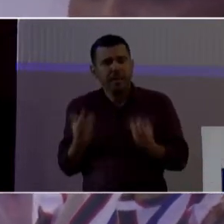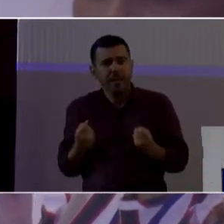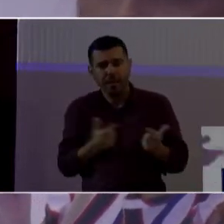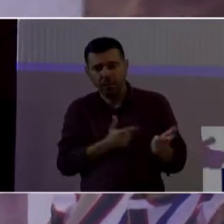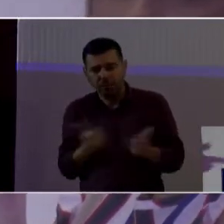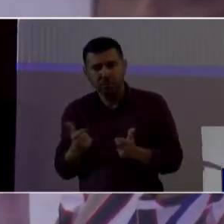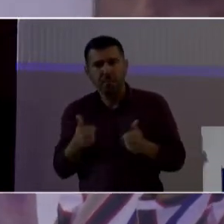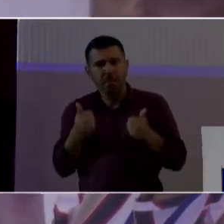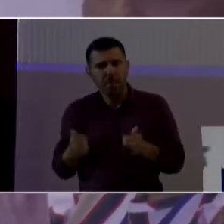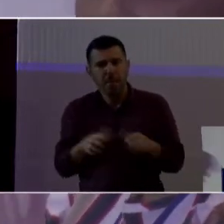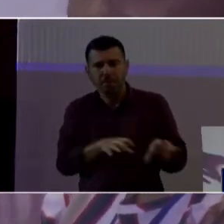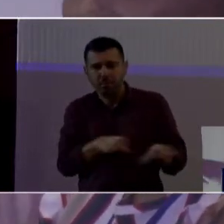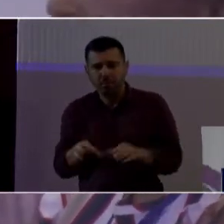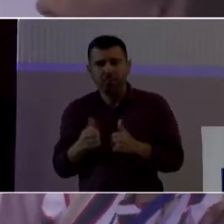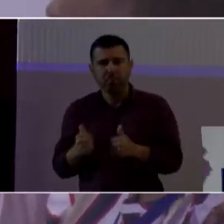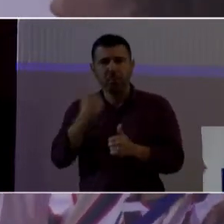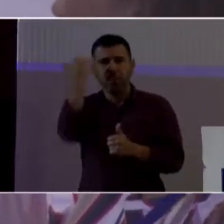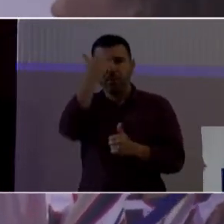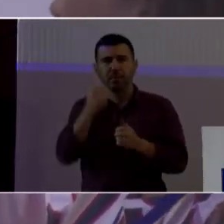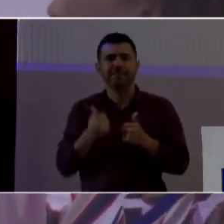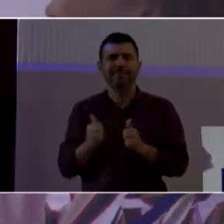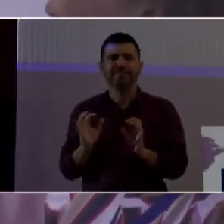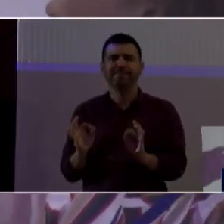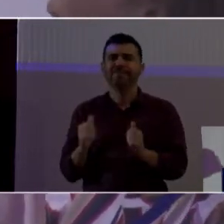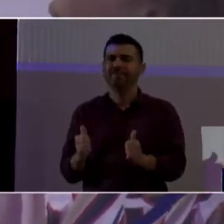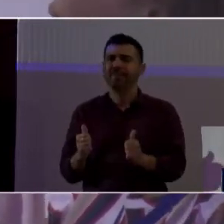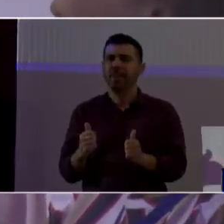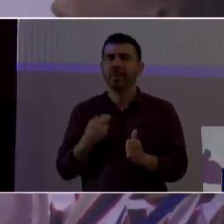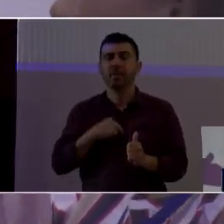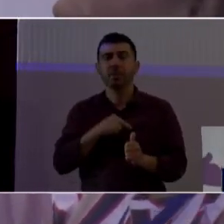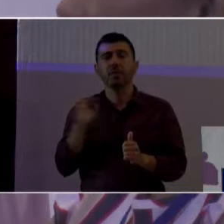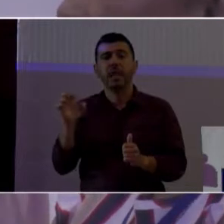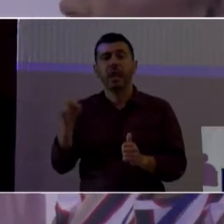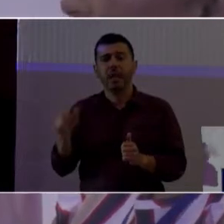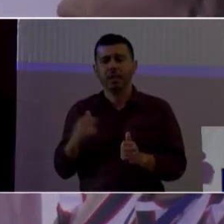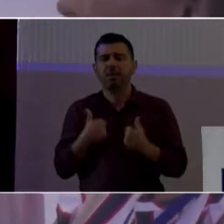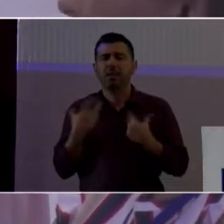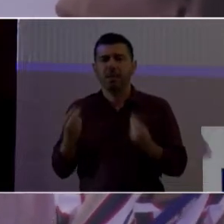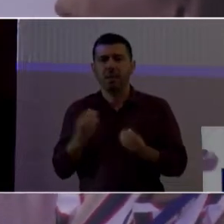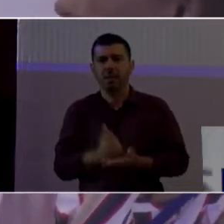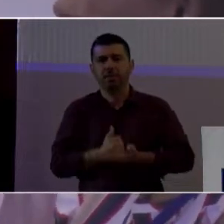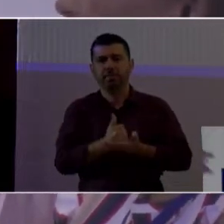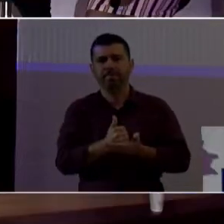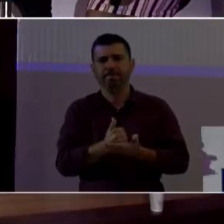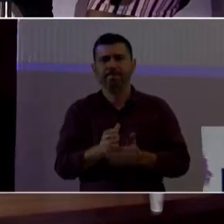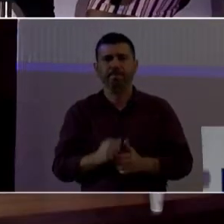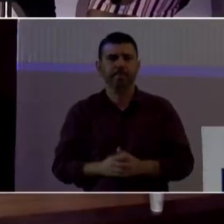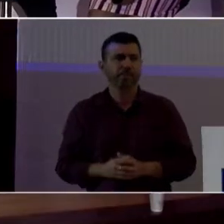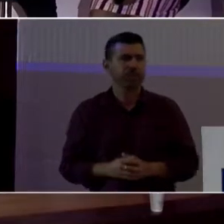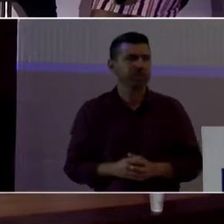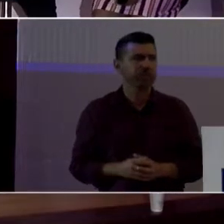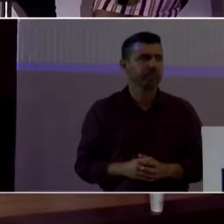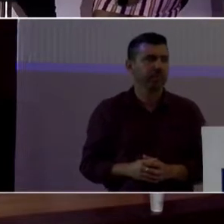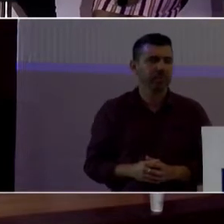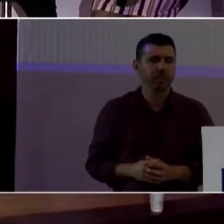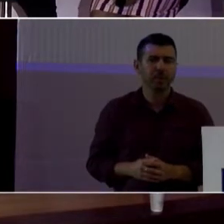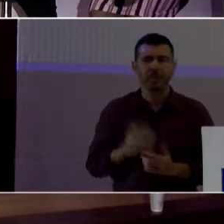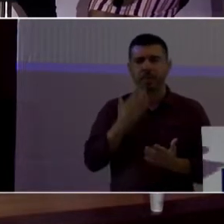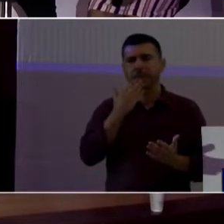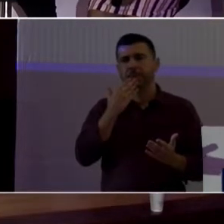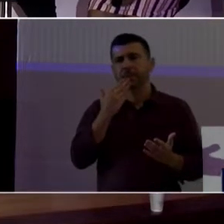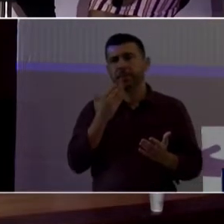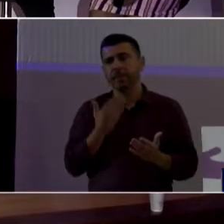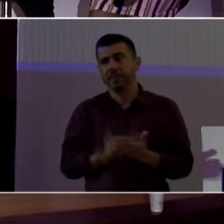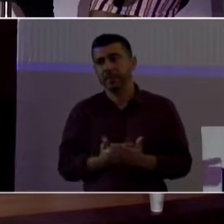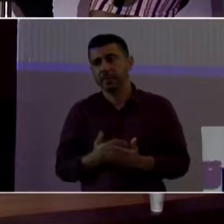trabajo. Entonces, esa es la apuesta que nosotros desde ESA tenemos en este momento. Muchas gracias, Mauricio.